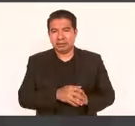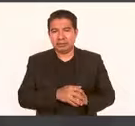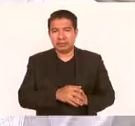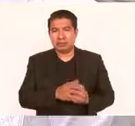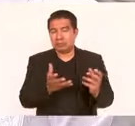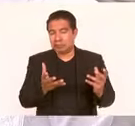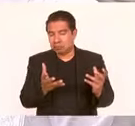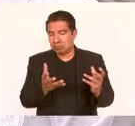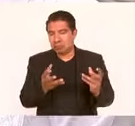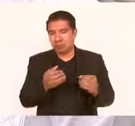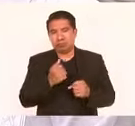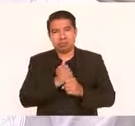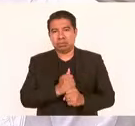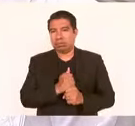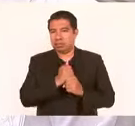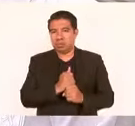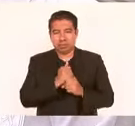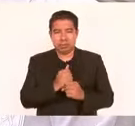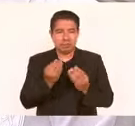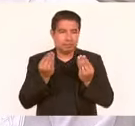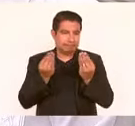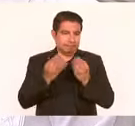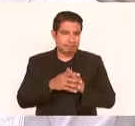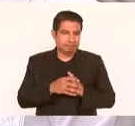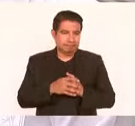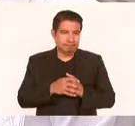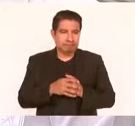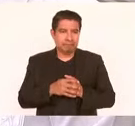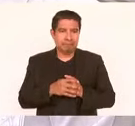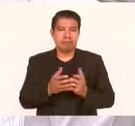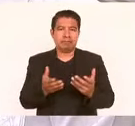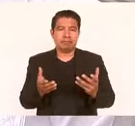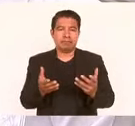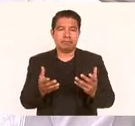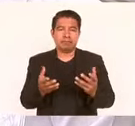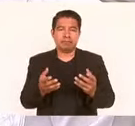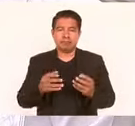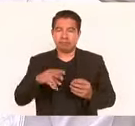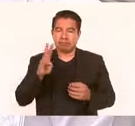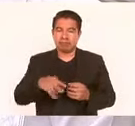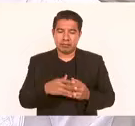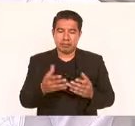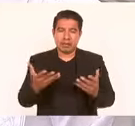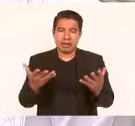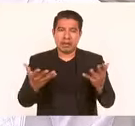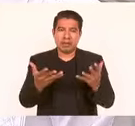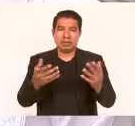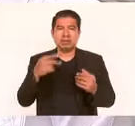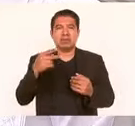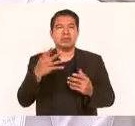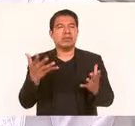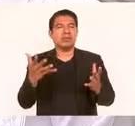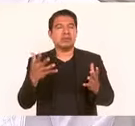mucho para llegar y establecerse aquí en San